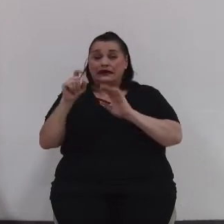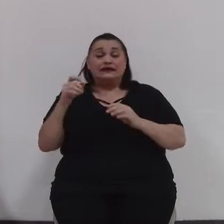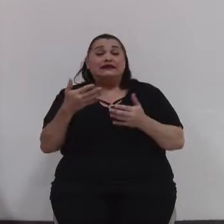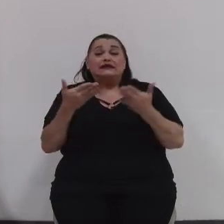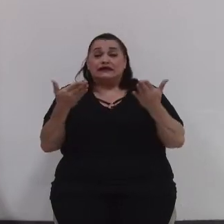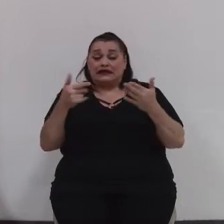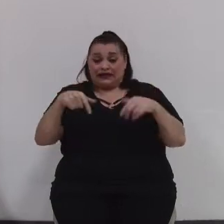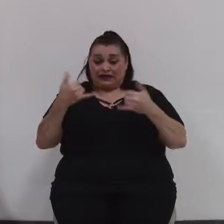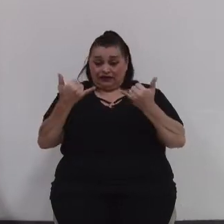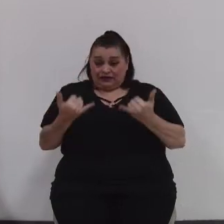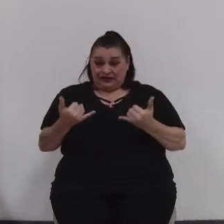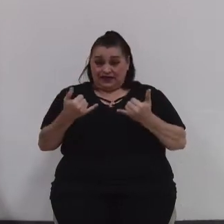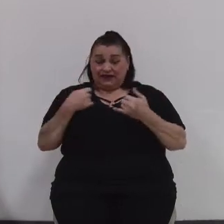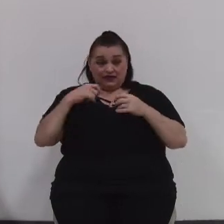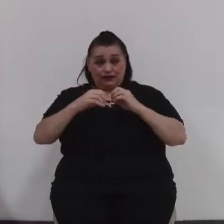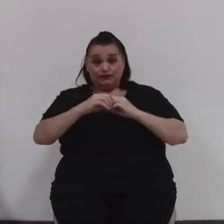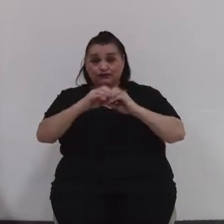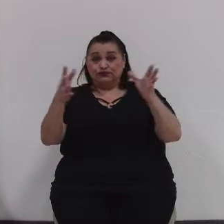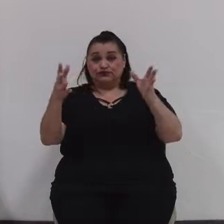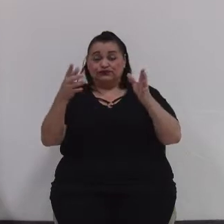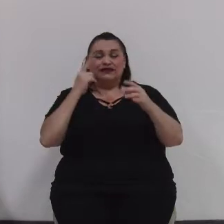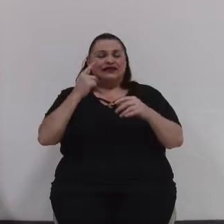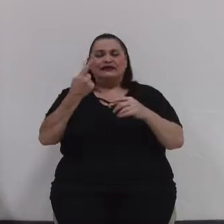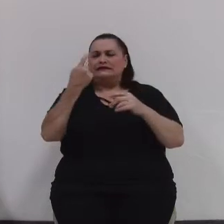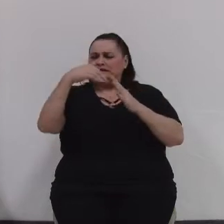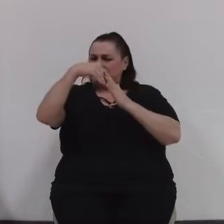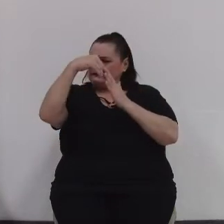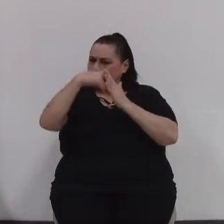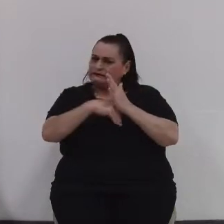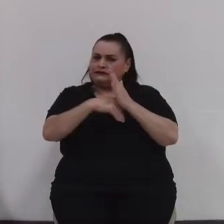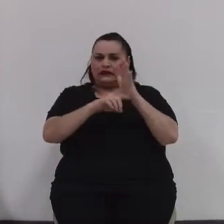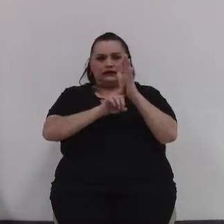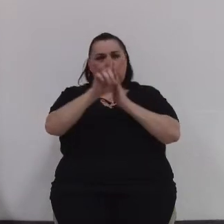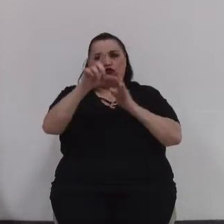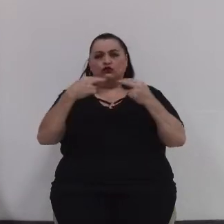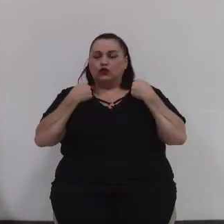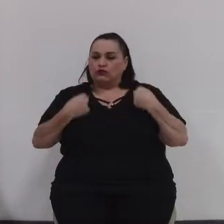reciente edición es el deterioro sin precedentes del desarrollo humano,